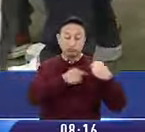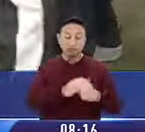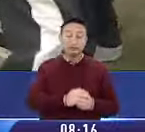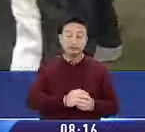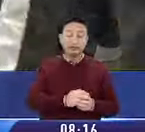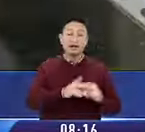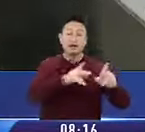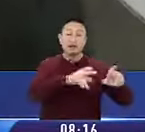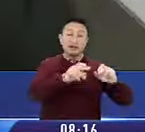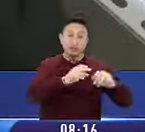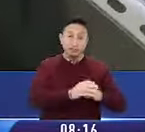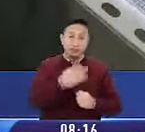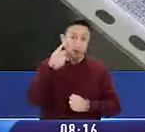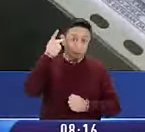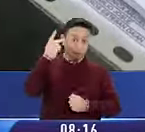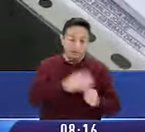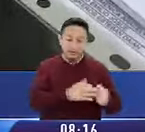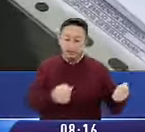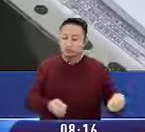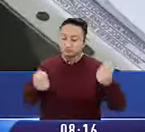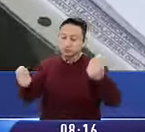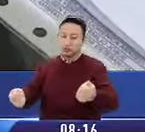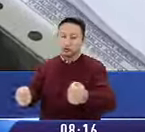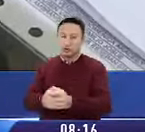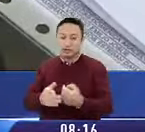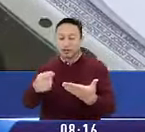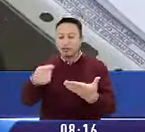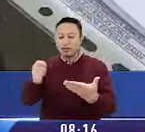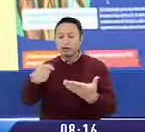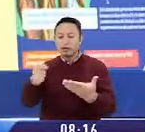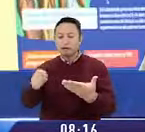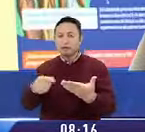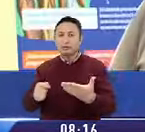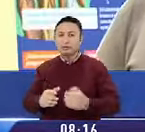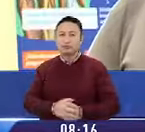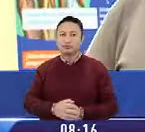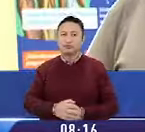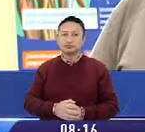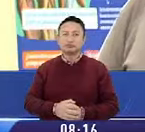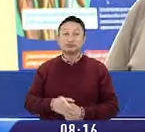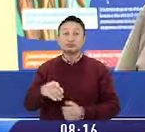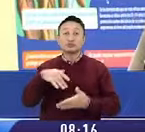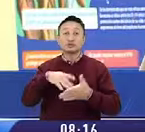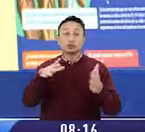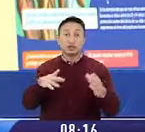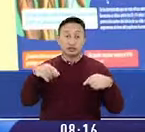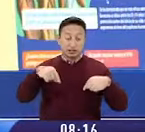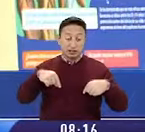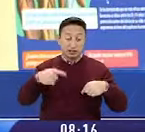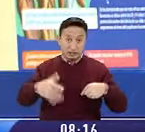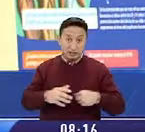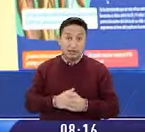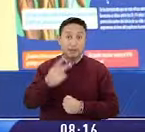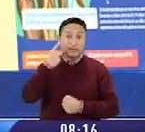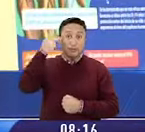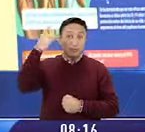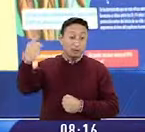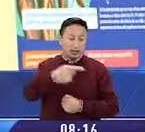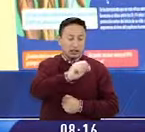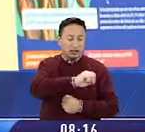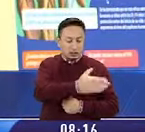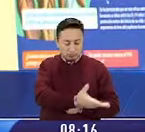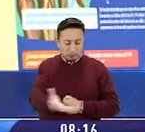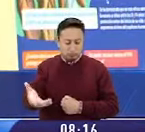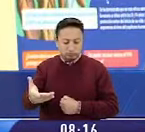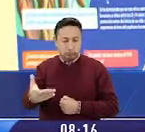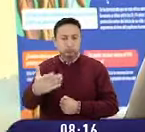a los médicos la autorización de los tutores legales de los niños. Entonces, los estudiantes que se encuentran acá abajo son los estudiantes que tienen la autorización por